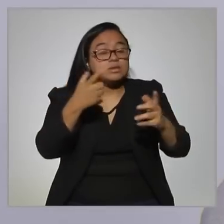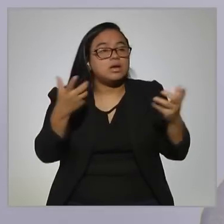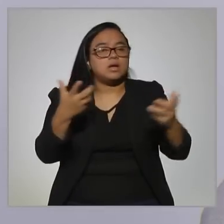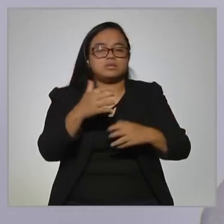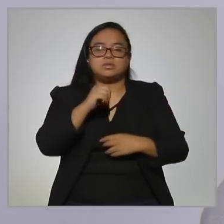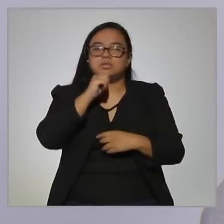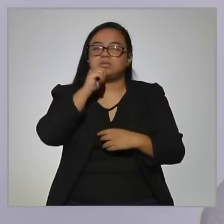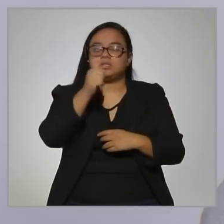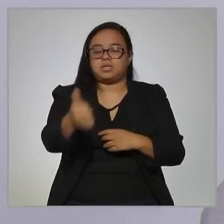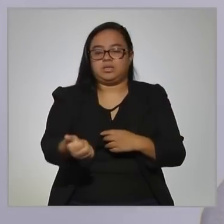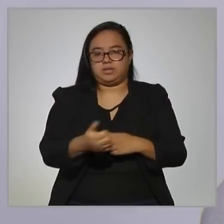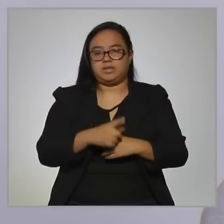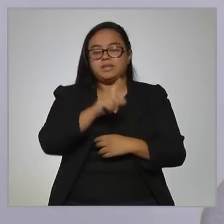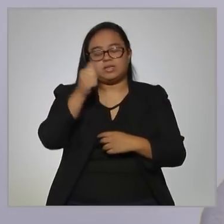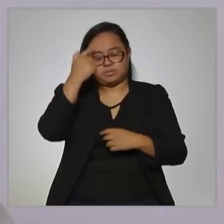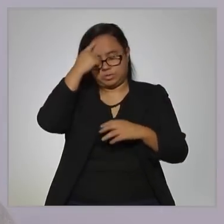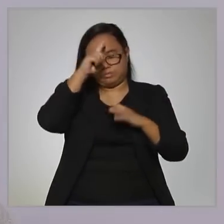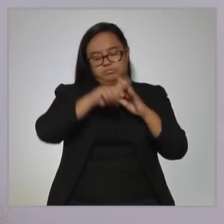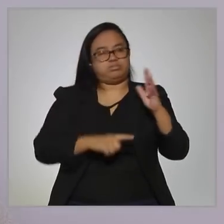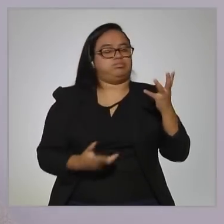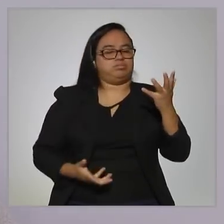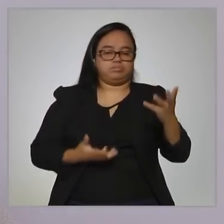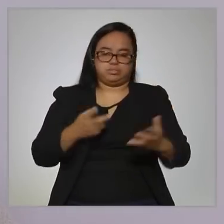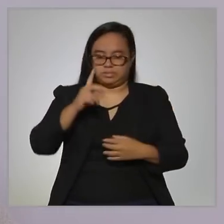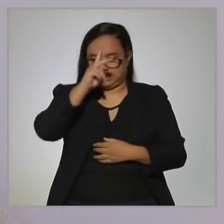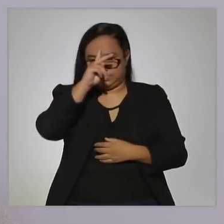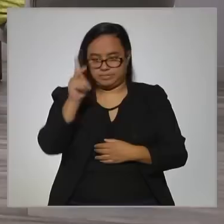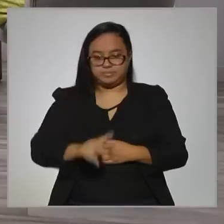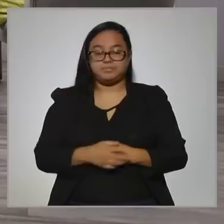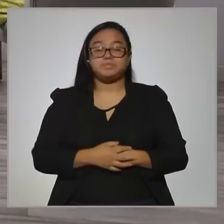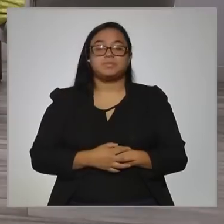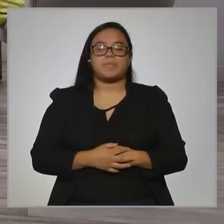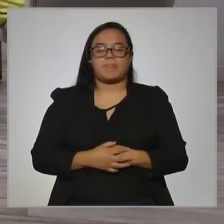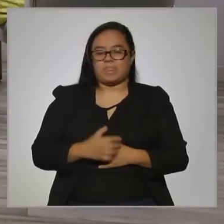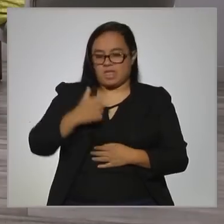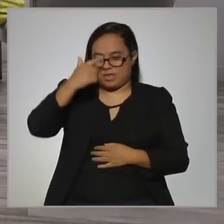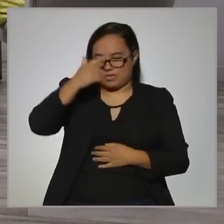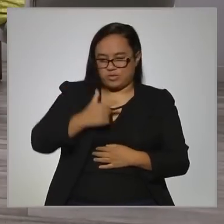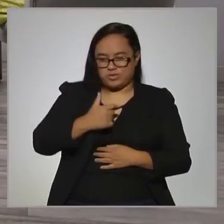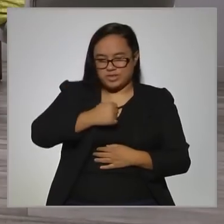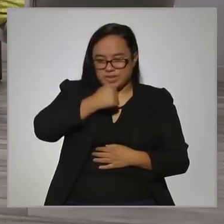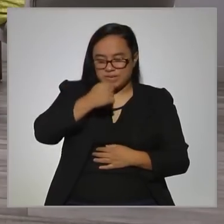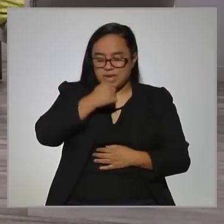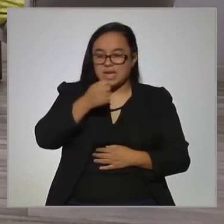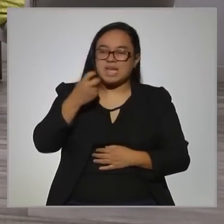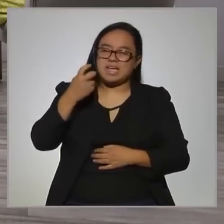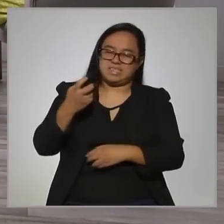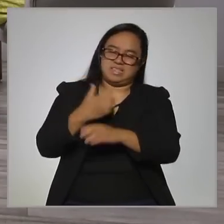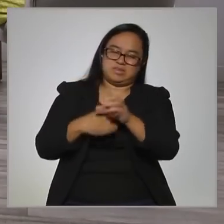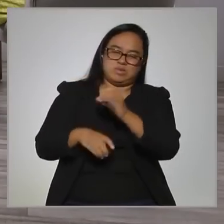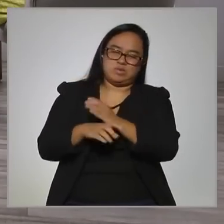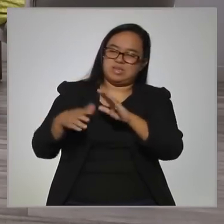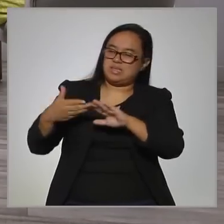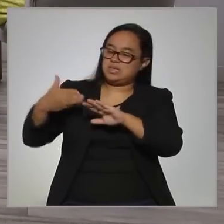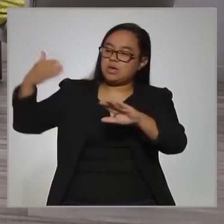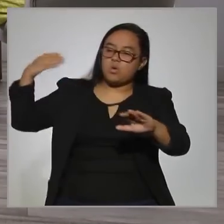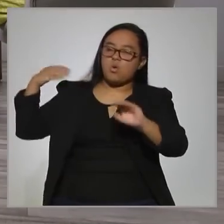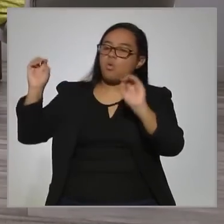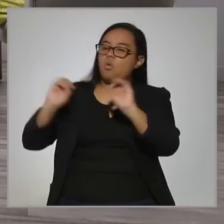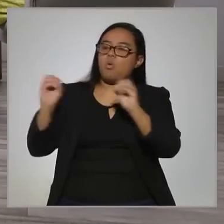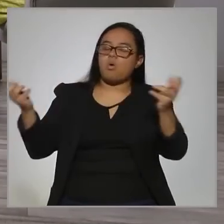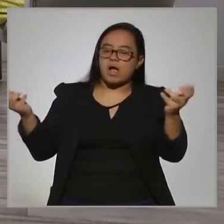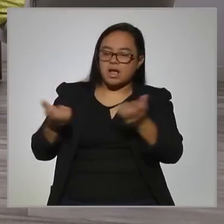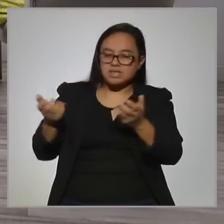en su día a día. Pues sí. La noche vieja, es decir, vamos a dejar todo lo que no pude hacer